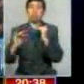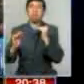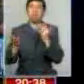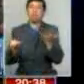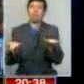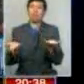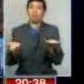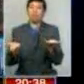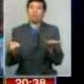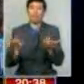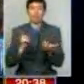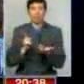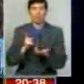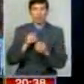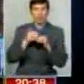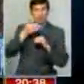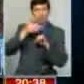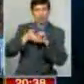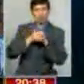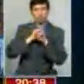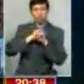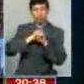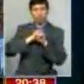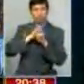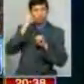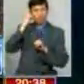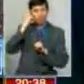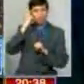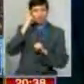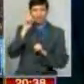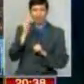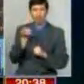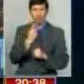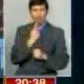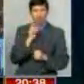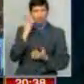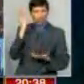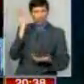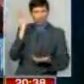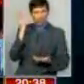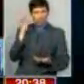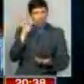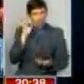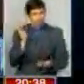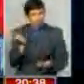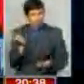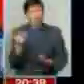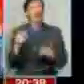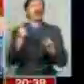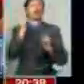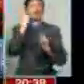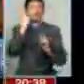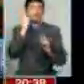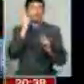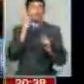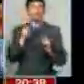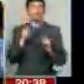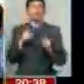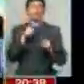No entendió la pregunta de San Paoli, la verdad que... Se la están tratando de explicar. Bueno, básicamente esto nos sirve para corregir